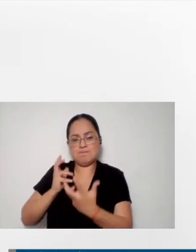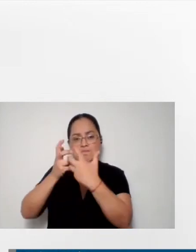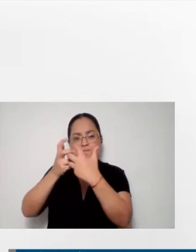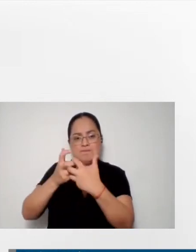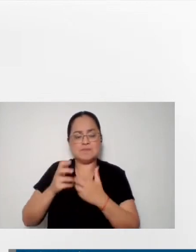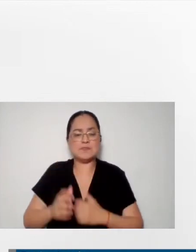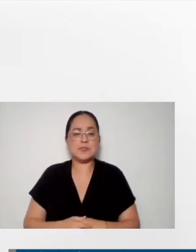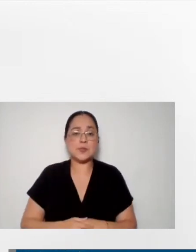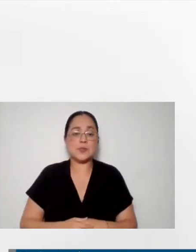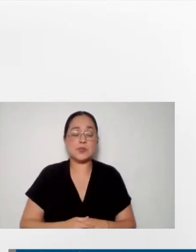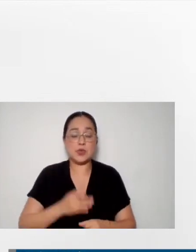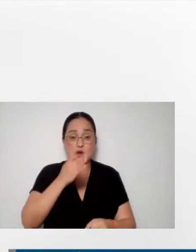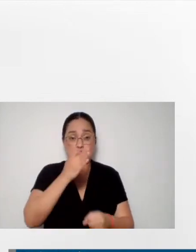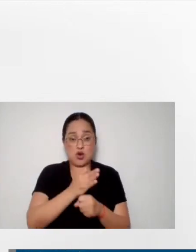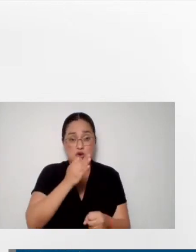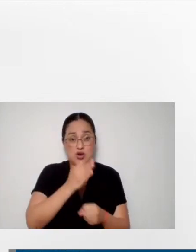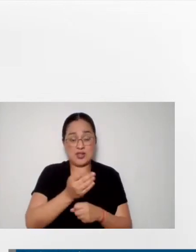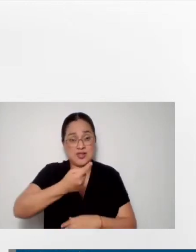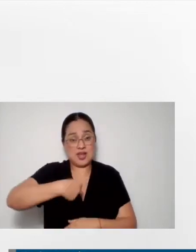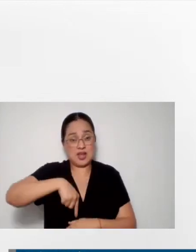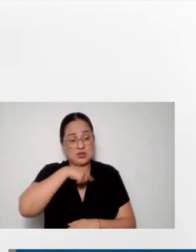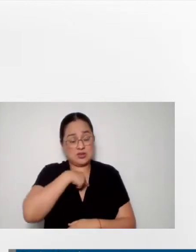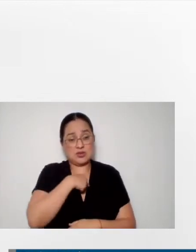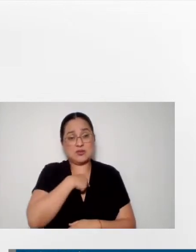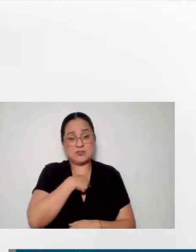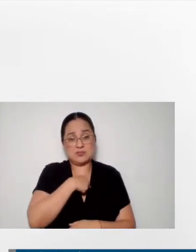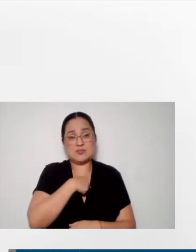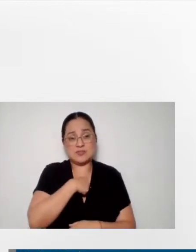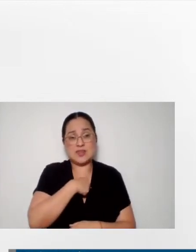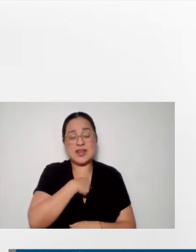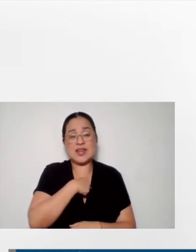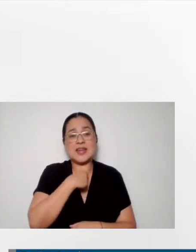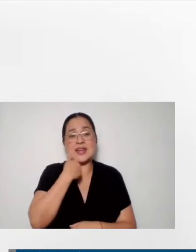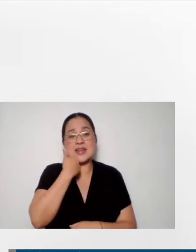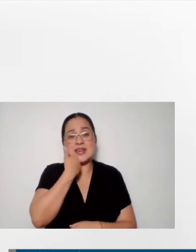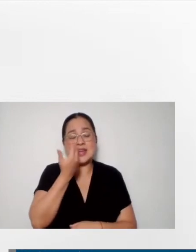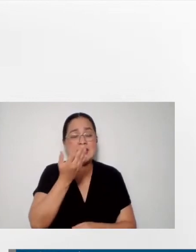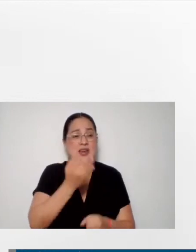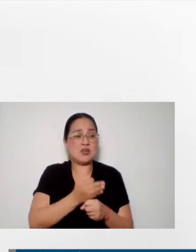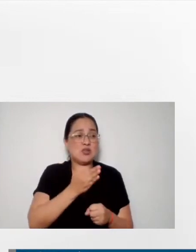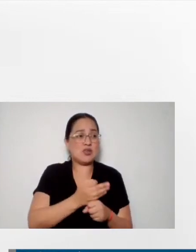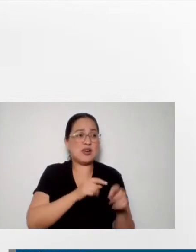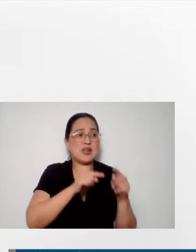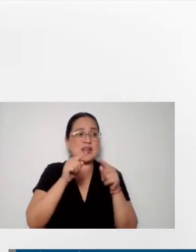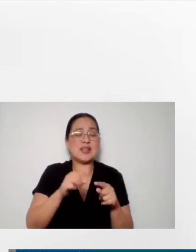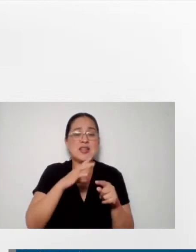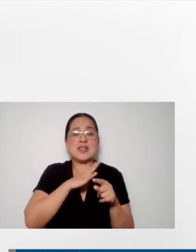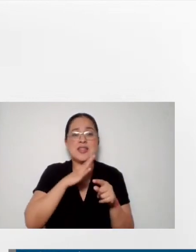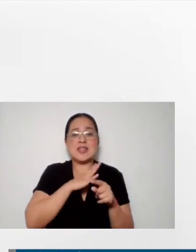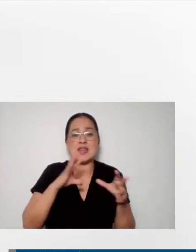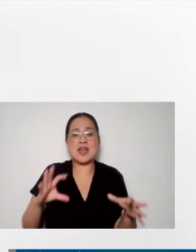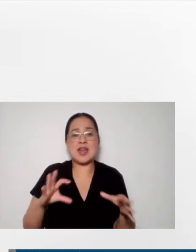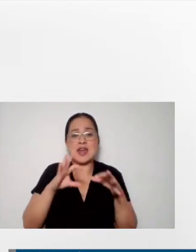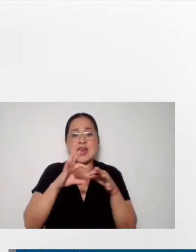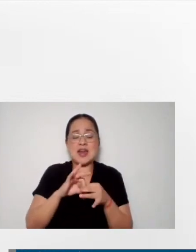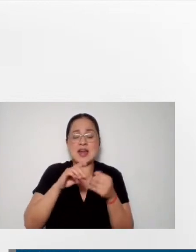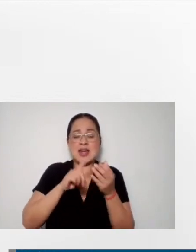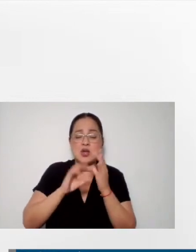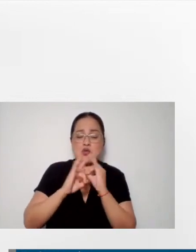Simplemente ahorita estamos tratando de resolver cuestiones atinentes a las conformaciones de los modelos